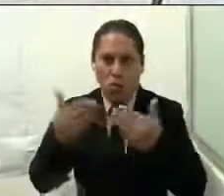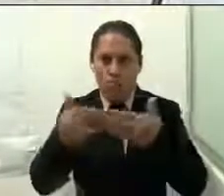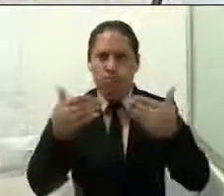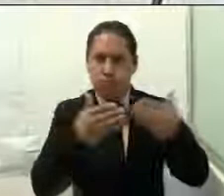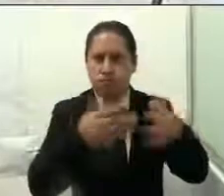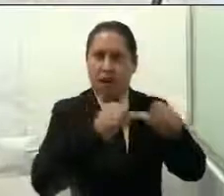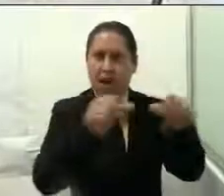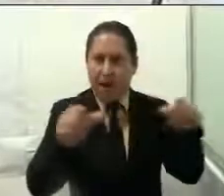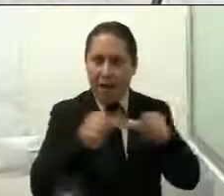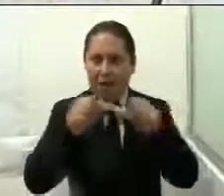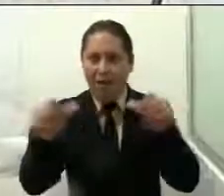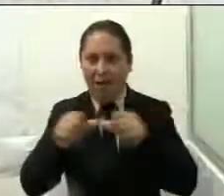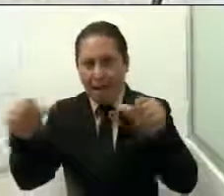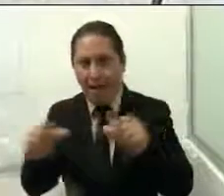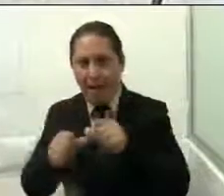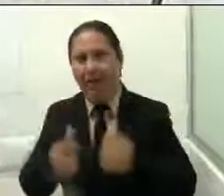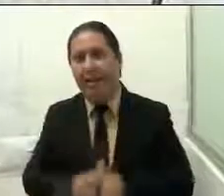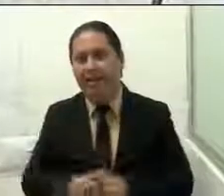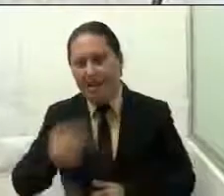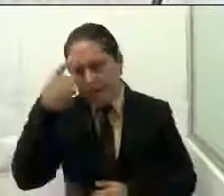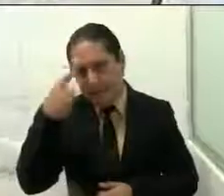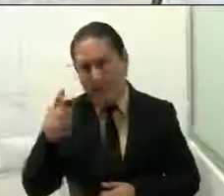en beneficio de